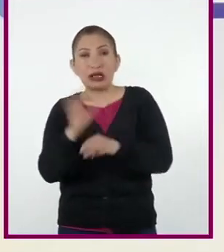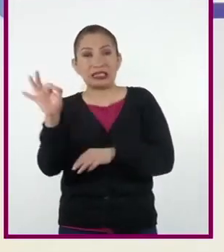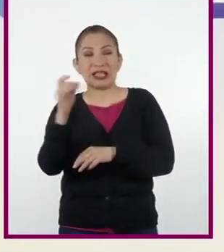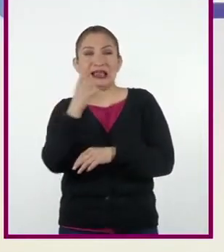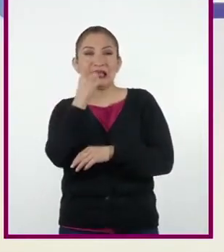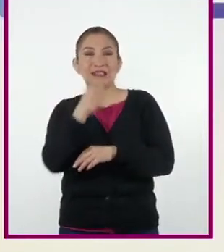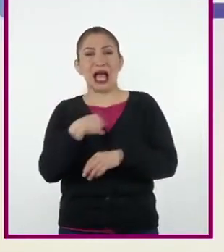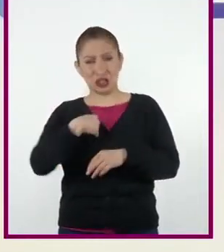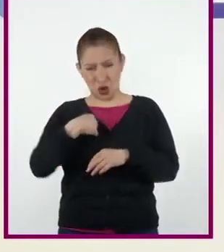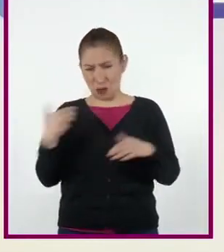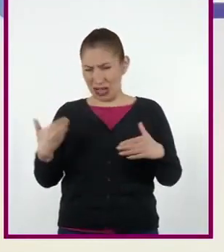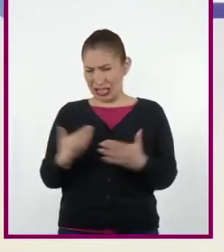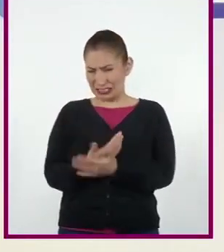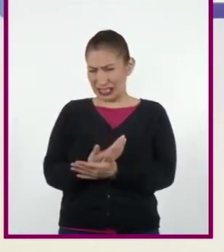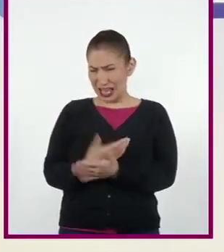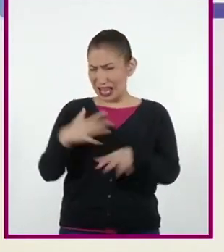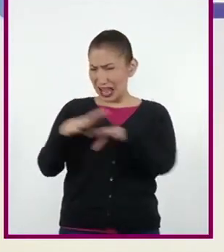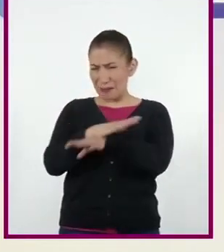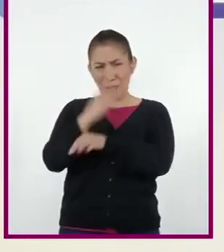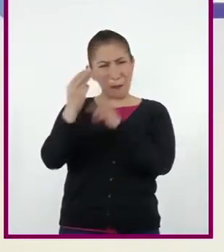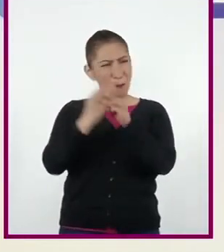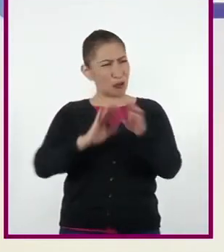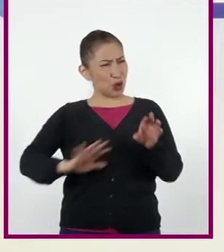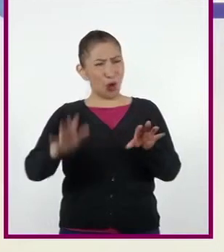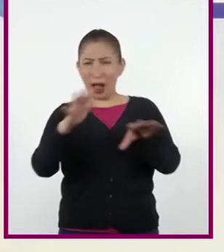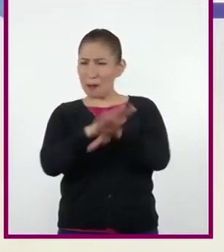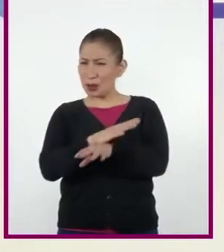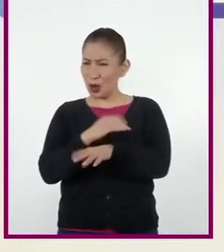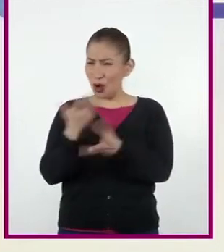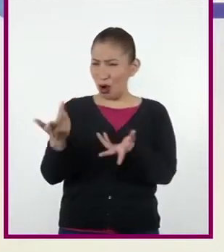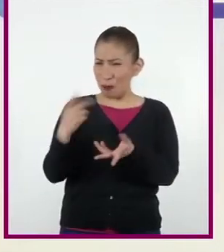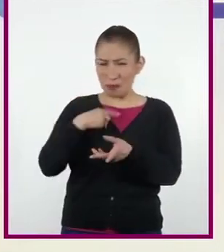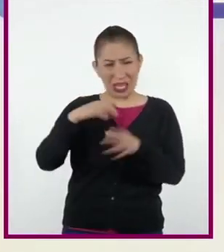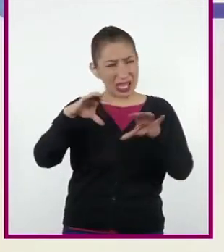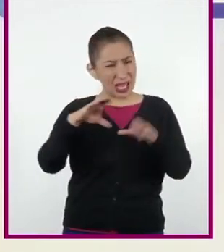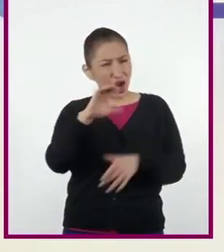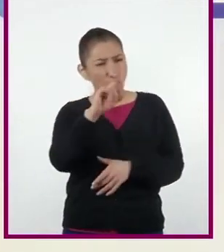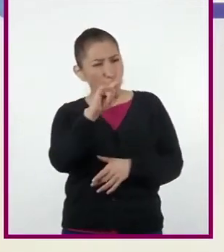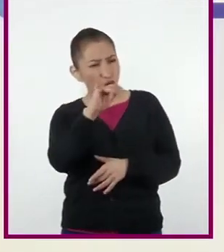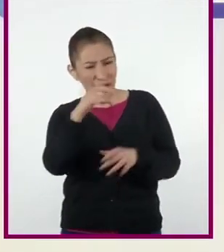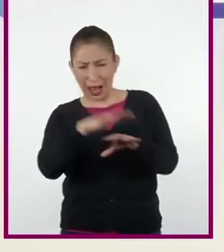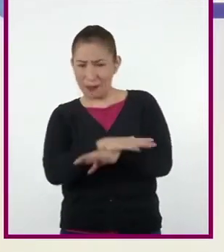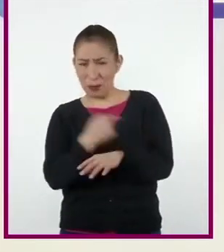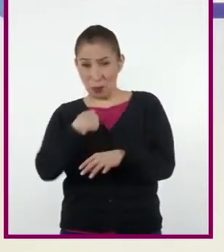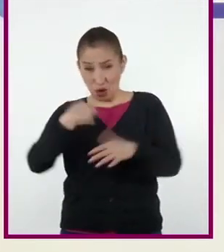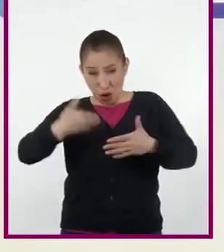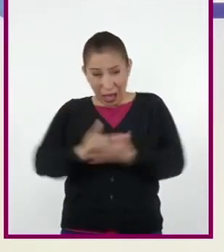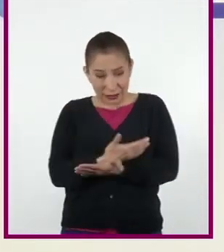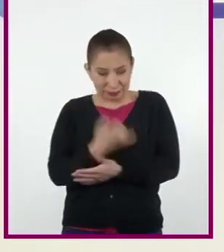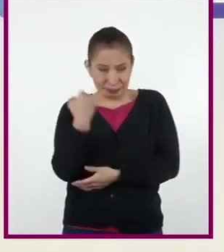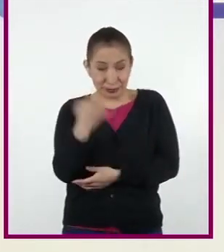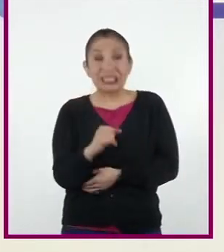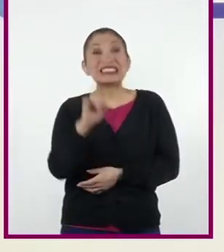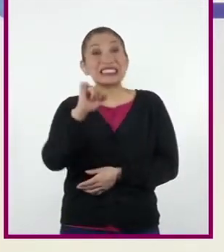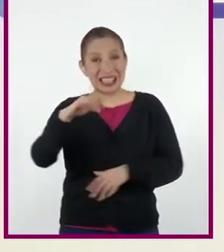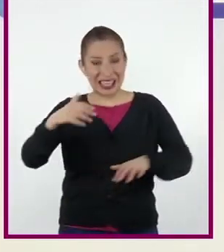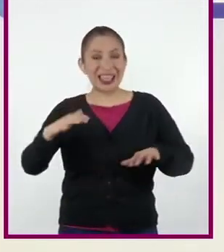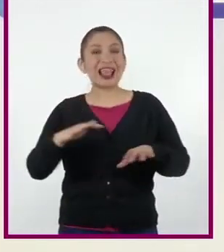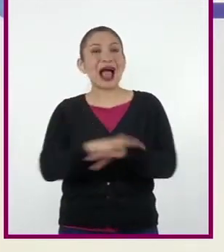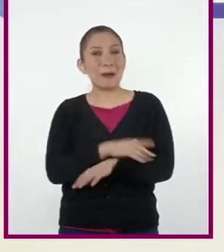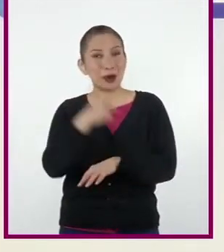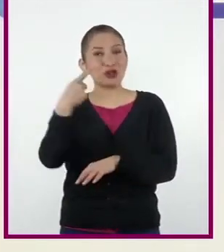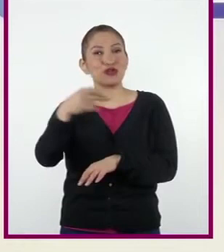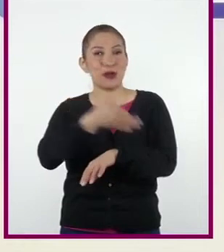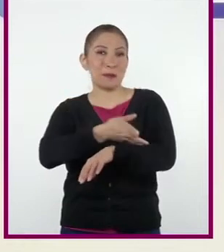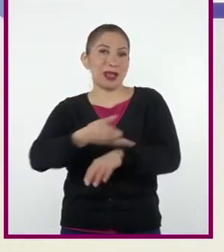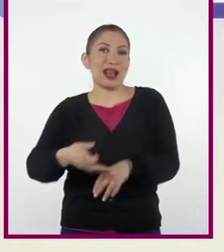diga, mi nacimiento no cambió nada, ni siquiera mi colonia o pueblo, pero sí cambió el desarrollo de